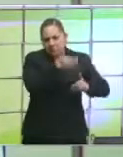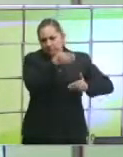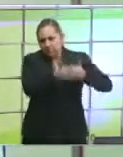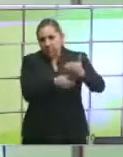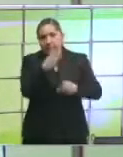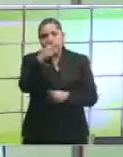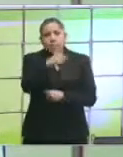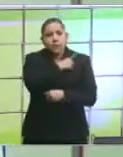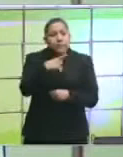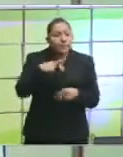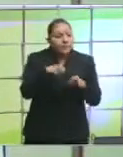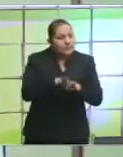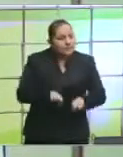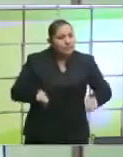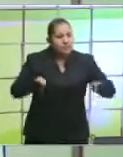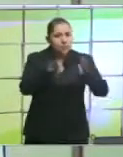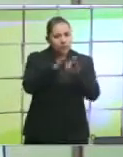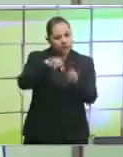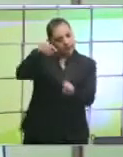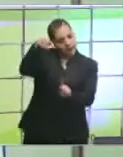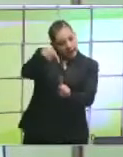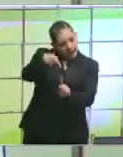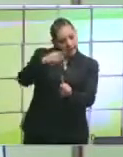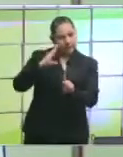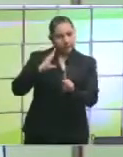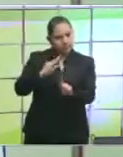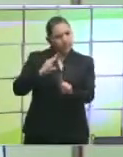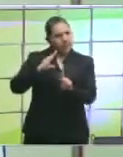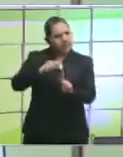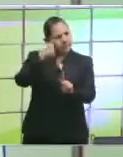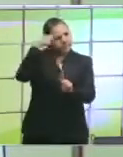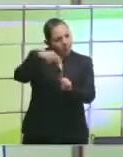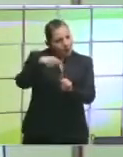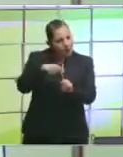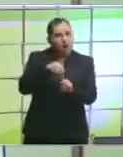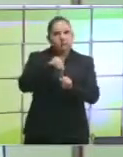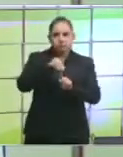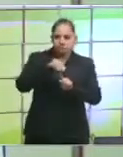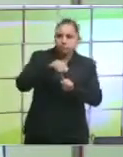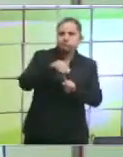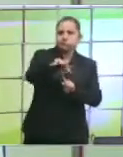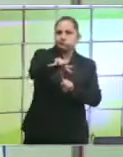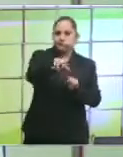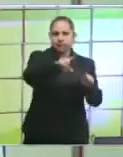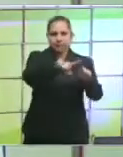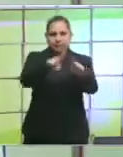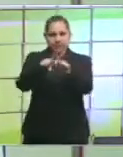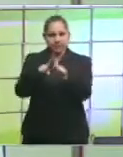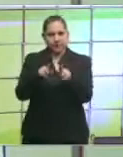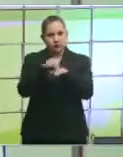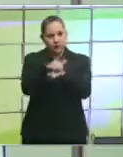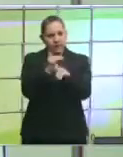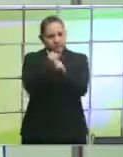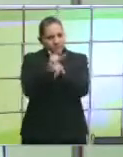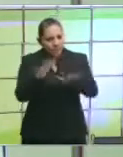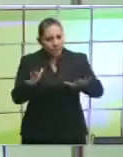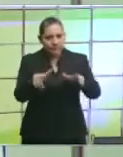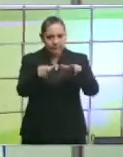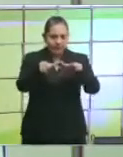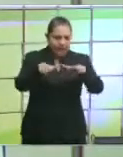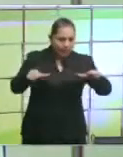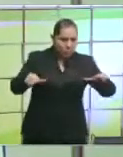una fuente es muy difícil que la fuente perciba una cantidad de matices en el lenguaje en las resoluciones